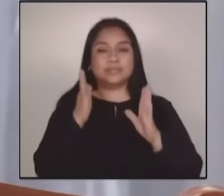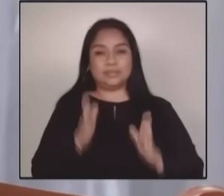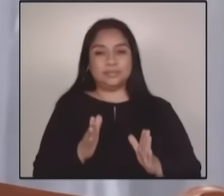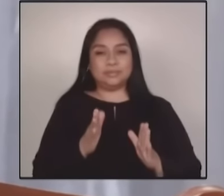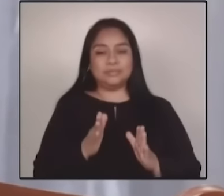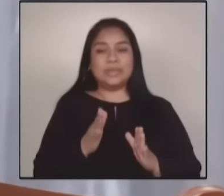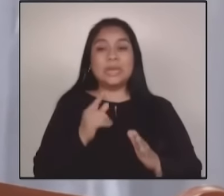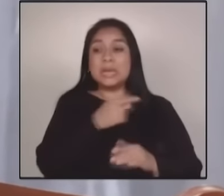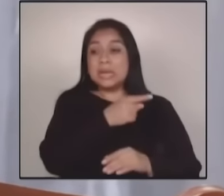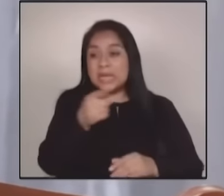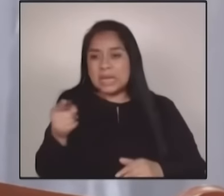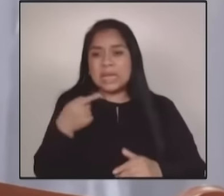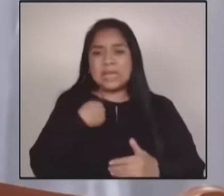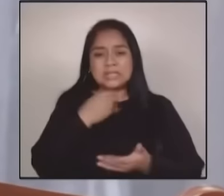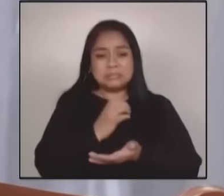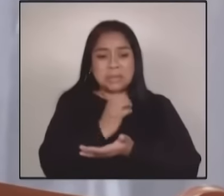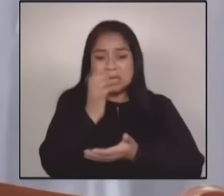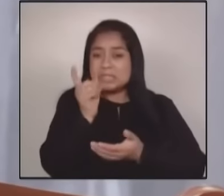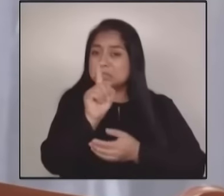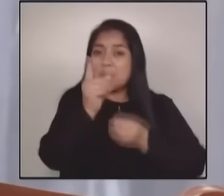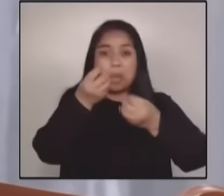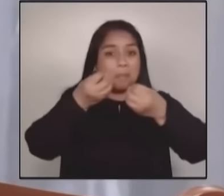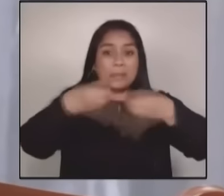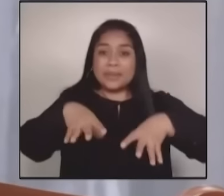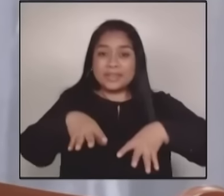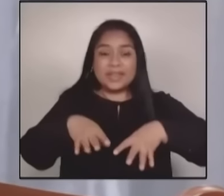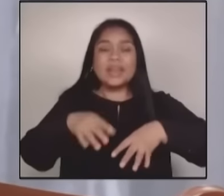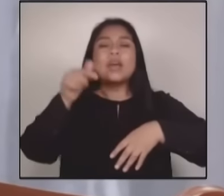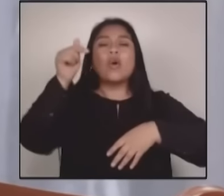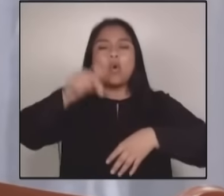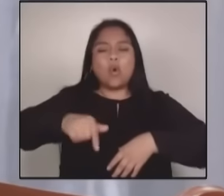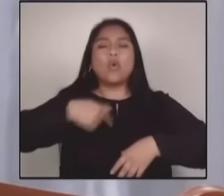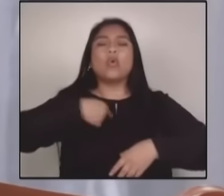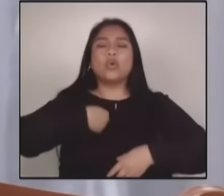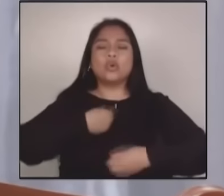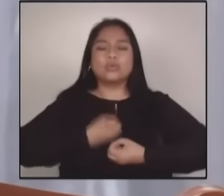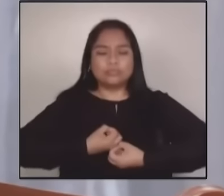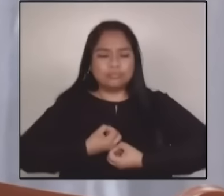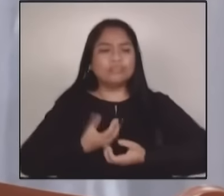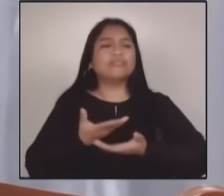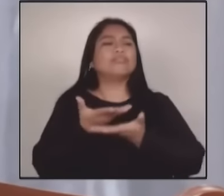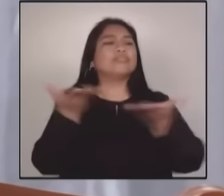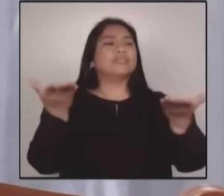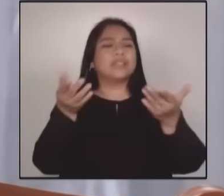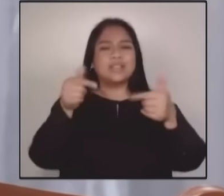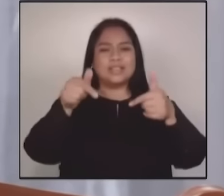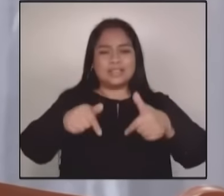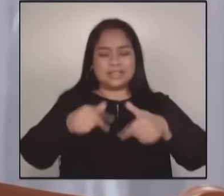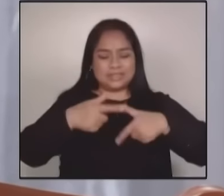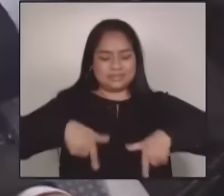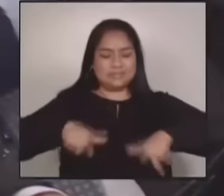no perdieron la esperanza, que hoy puedo hablarles desde este podio.